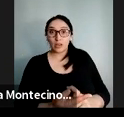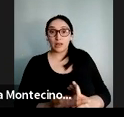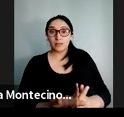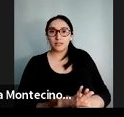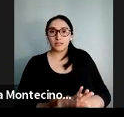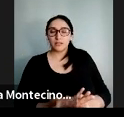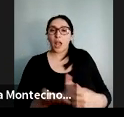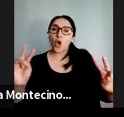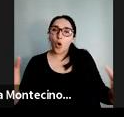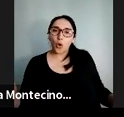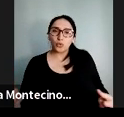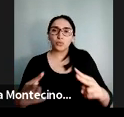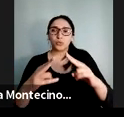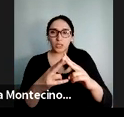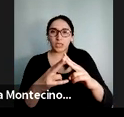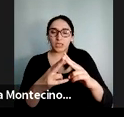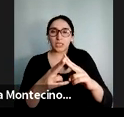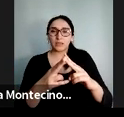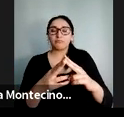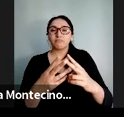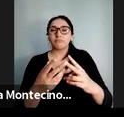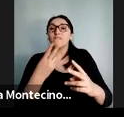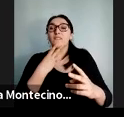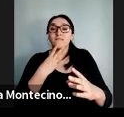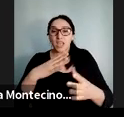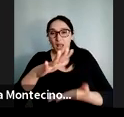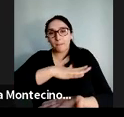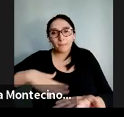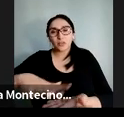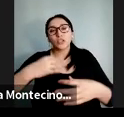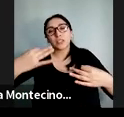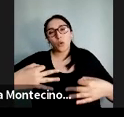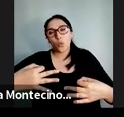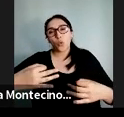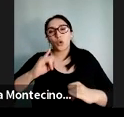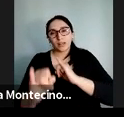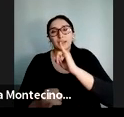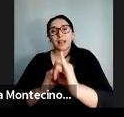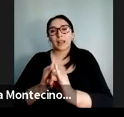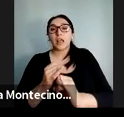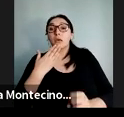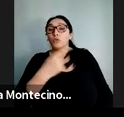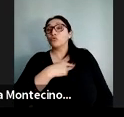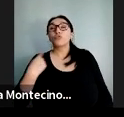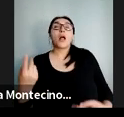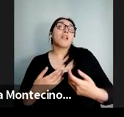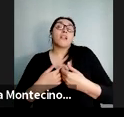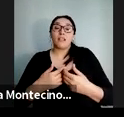para construir y habitar un espacio más seguro en Internet y donde podamos ser nosotras mismas si queremos.